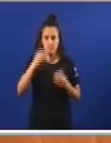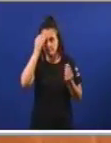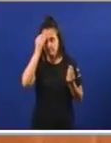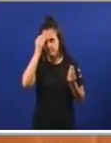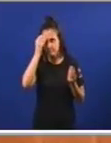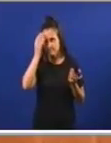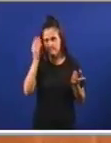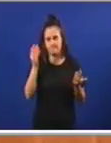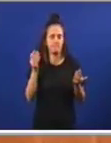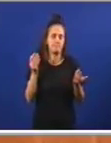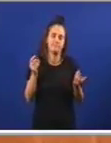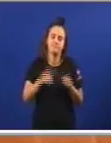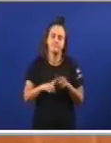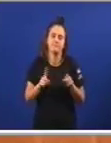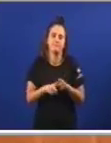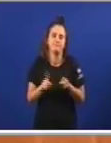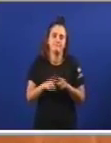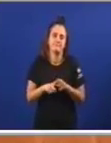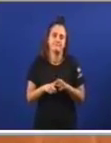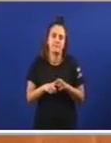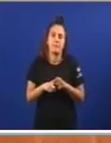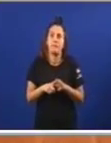de, digamos, de